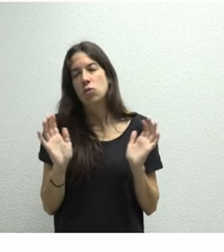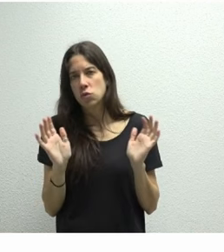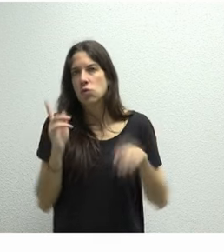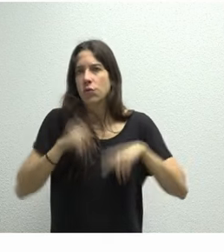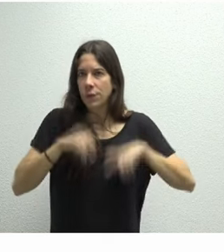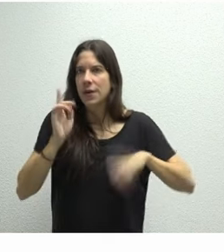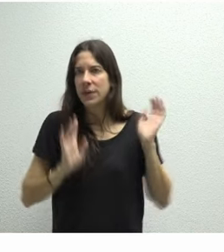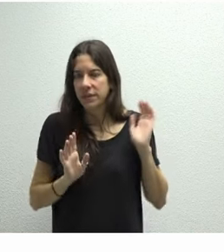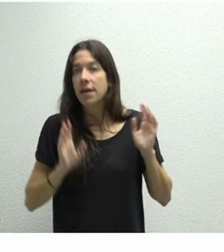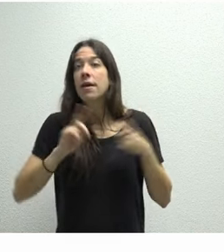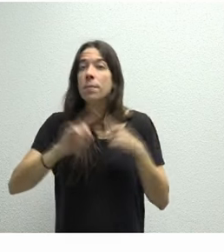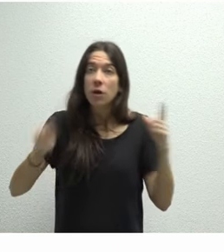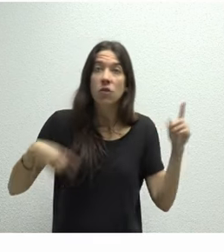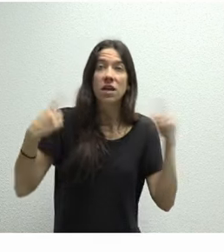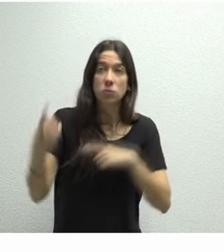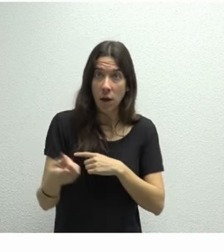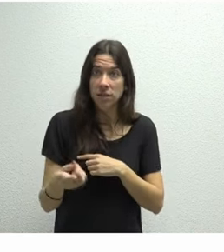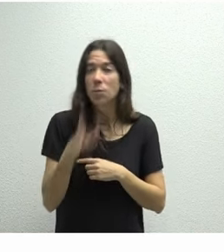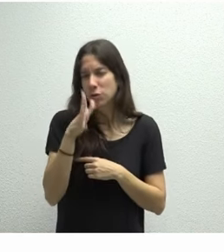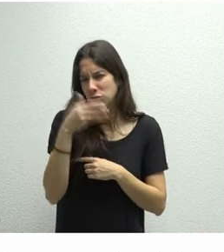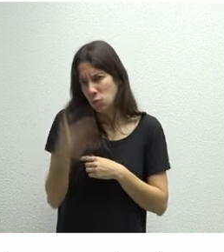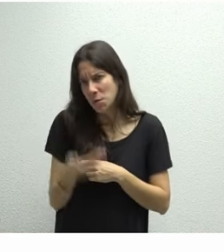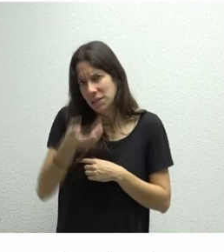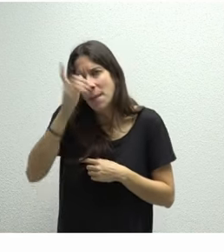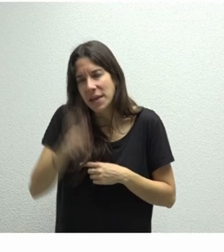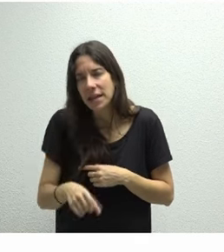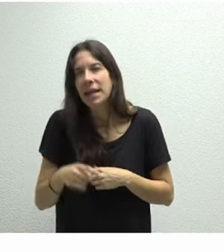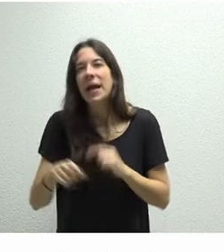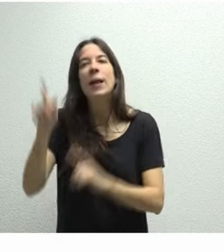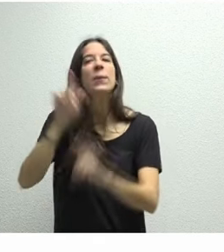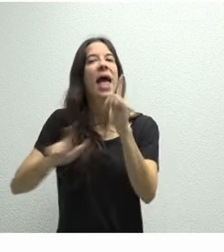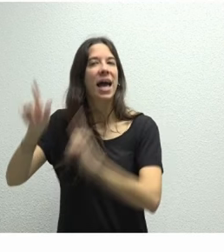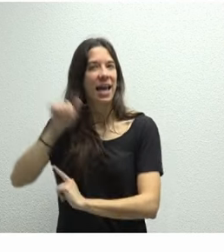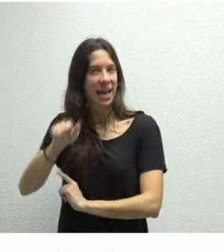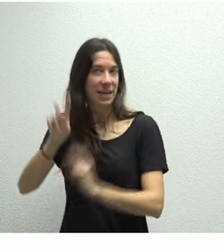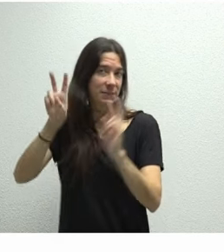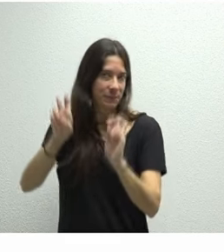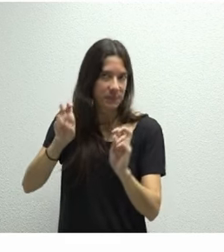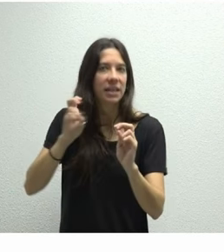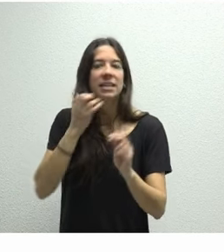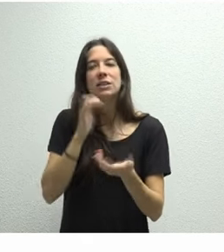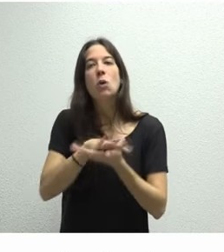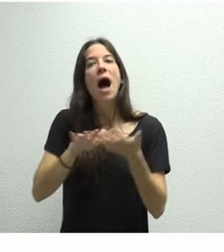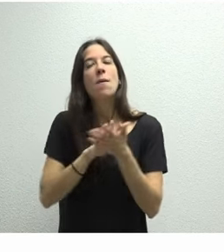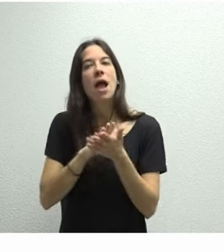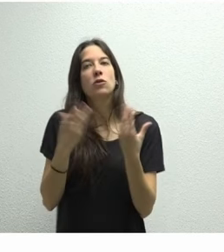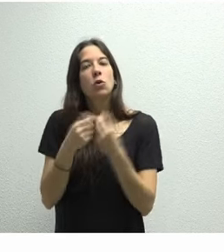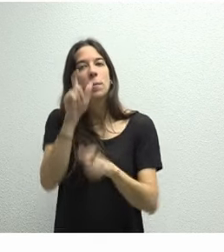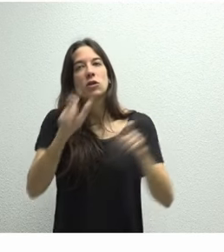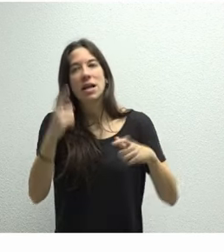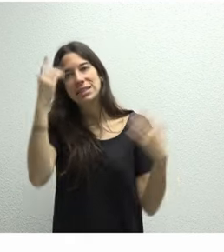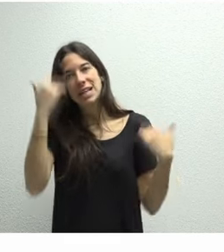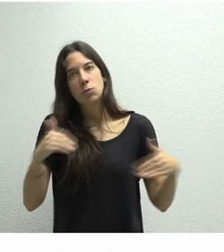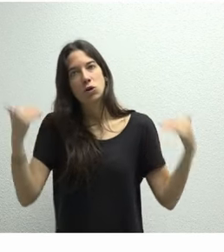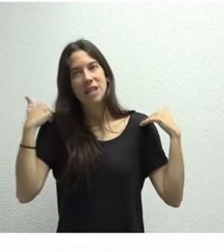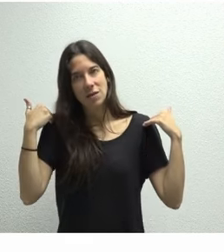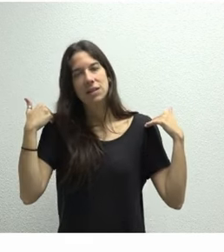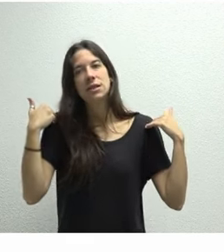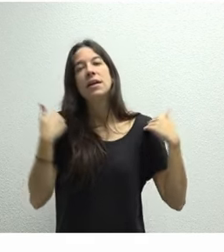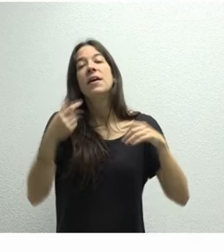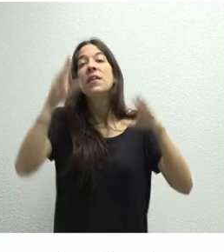cuando por eso es importante el no cuando hablas con responsables del sector